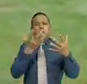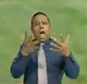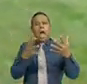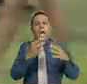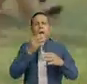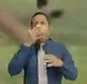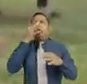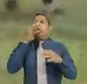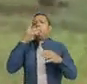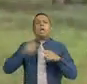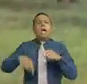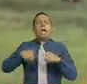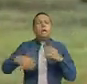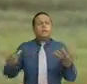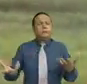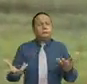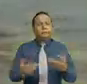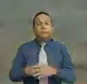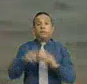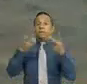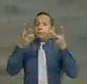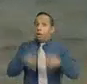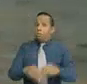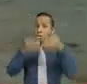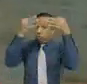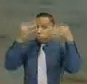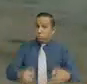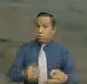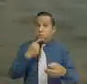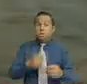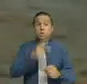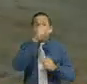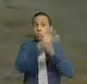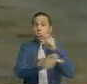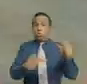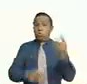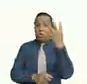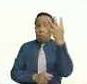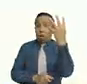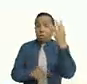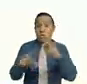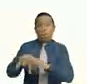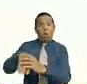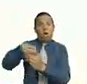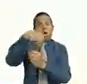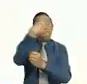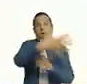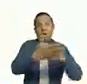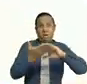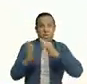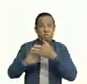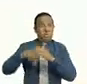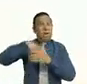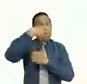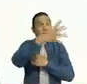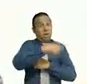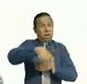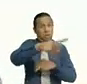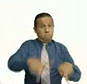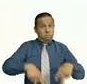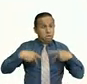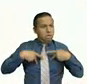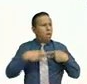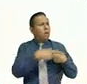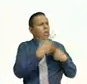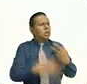confirmó que 4 sáchilas que viven fuera de las comunas dieron positivo para coronavirus. Todos los compañeros de las diferentes comunas,